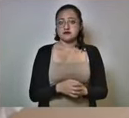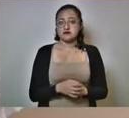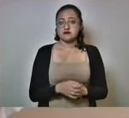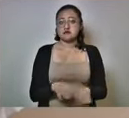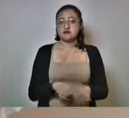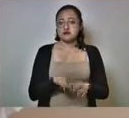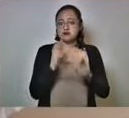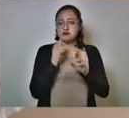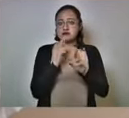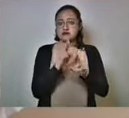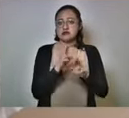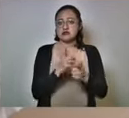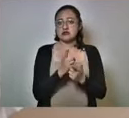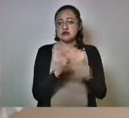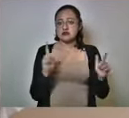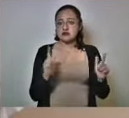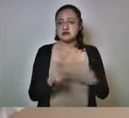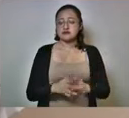Respetuosos de las libertades,